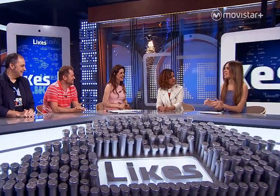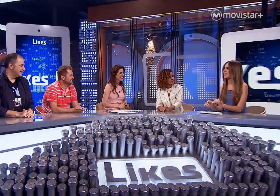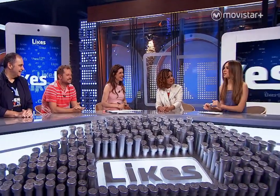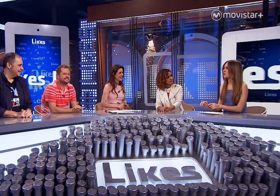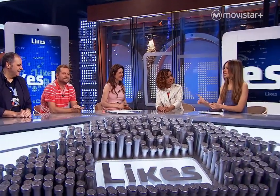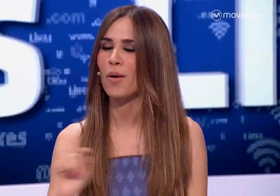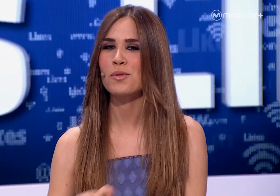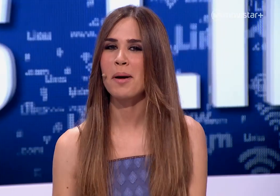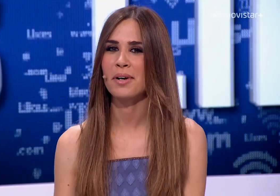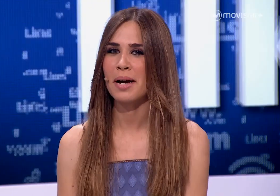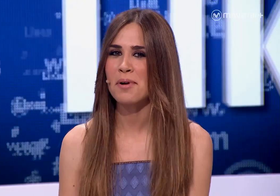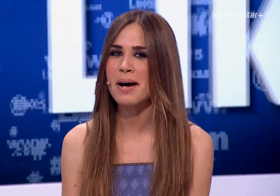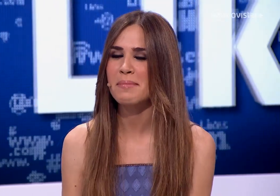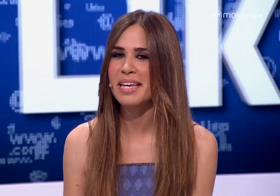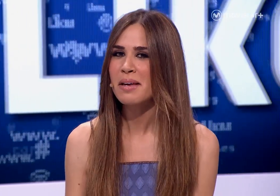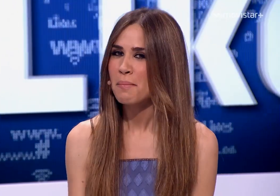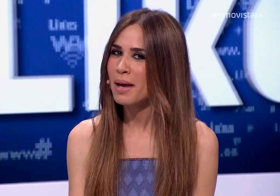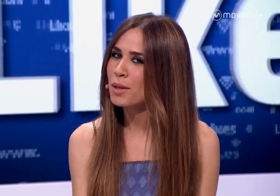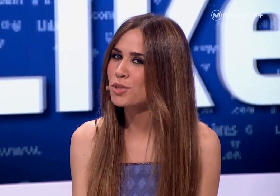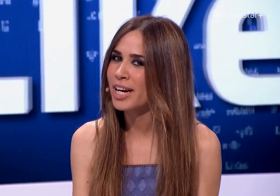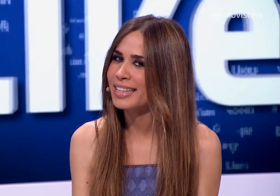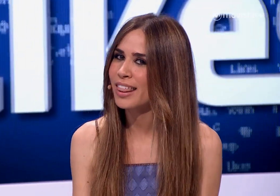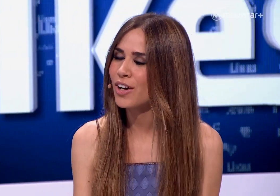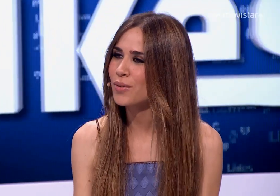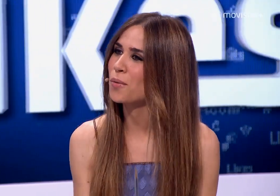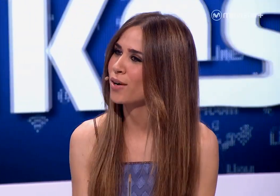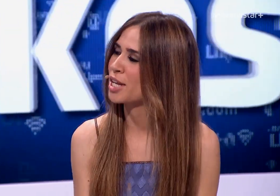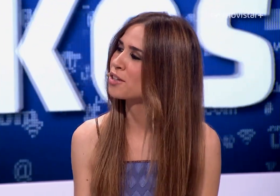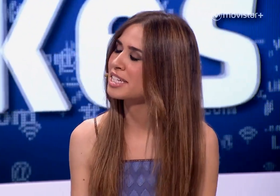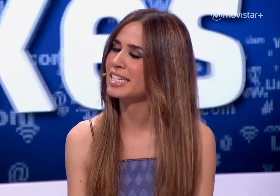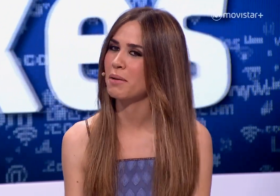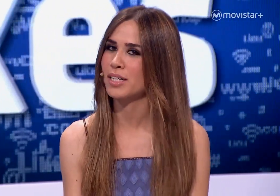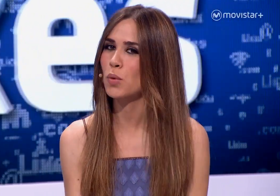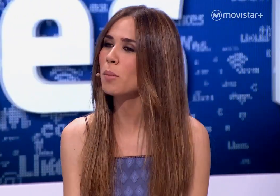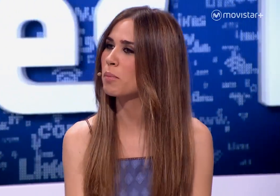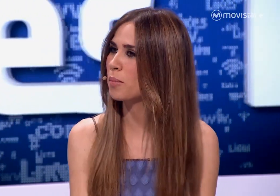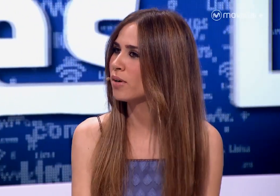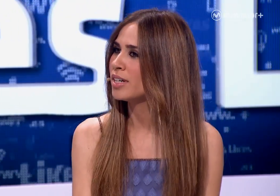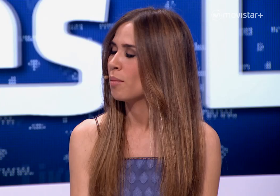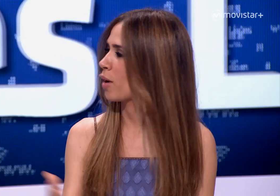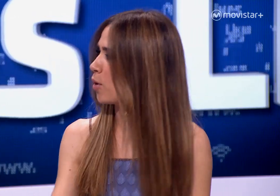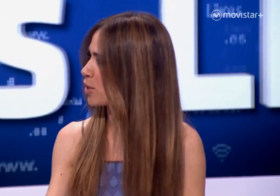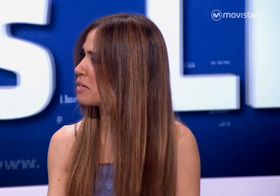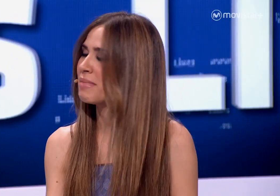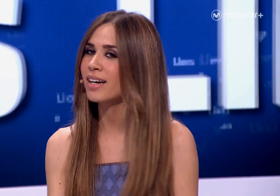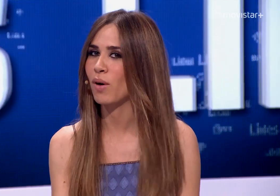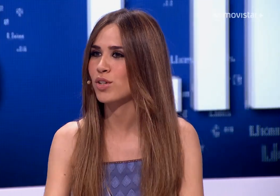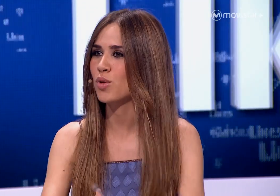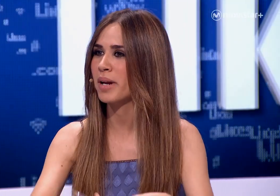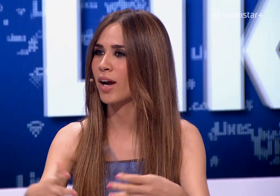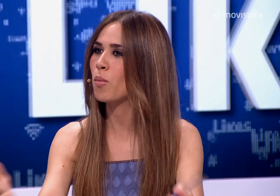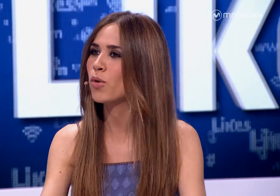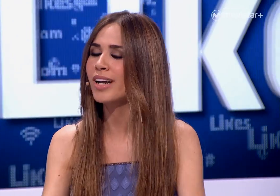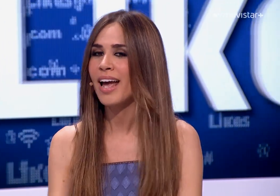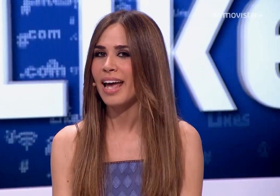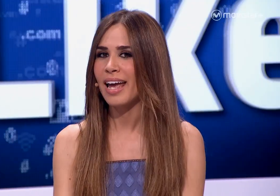¿eh? Pues tiene su cosita. Luego os voy a poner a prueba. A mí me ha llamado mucho la atención una cosa, no sé si la sabíais. Un hombre propio, por ejemplo, pues Inma, cuando